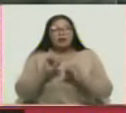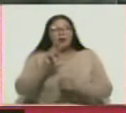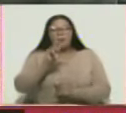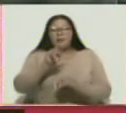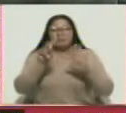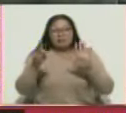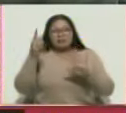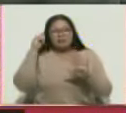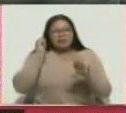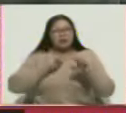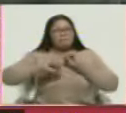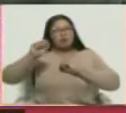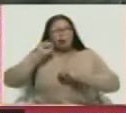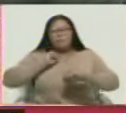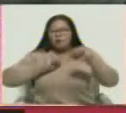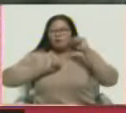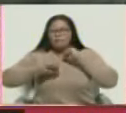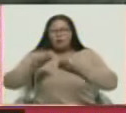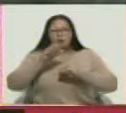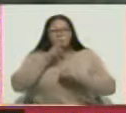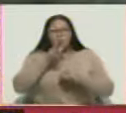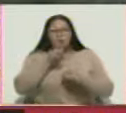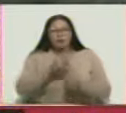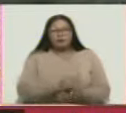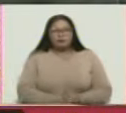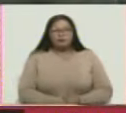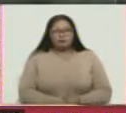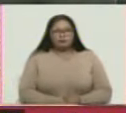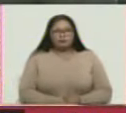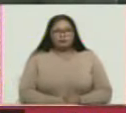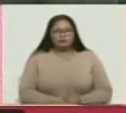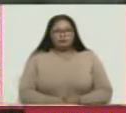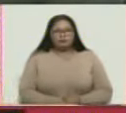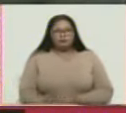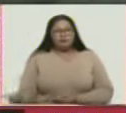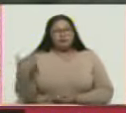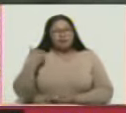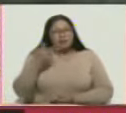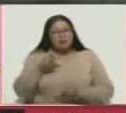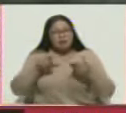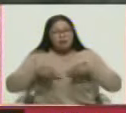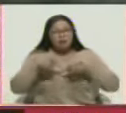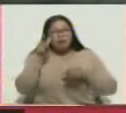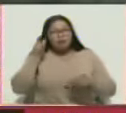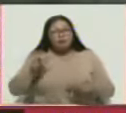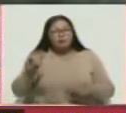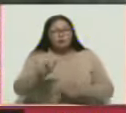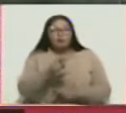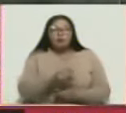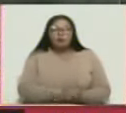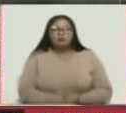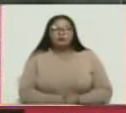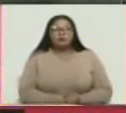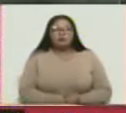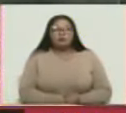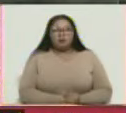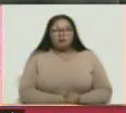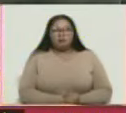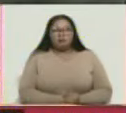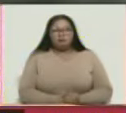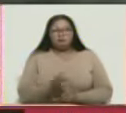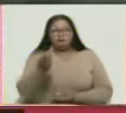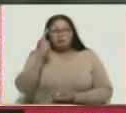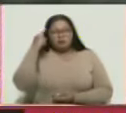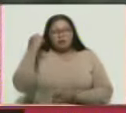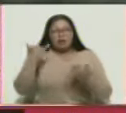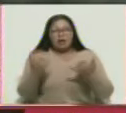días de bombardeo, 26 días de genocidio contra nuestro pueblo. La cifra actual, ya